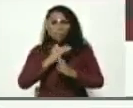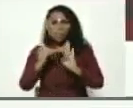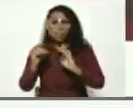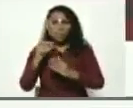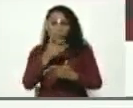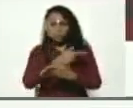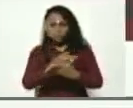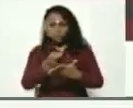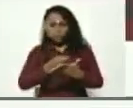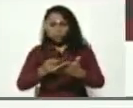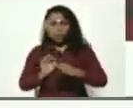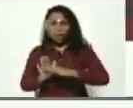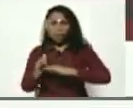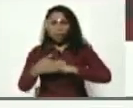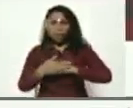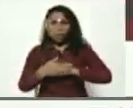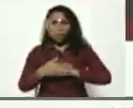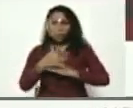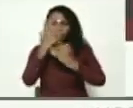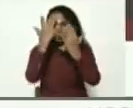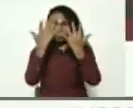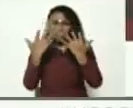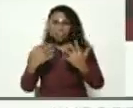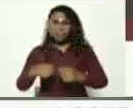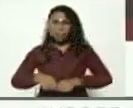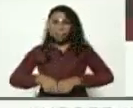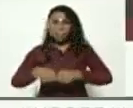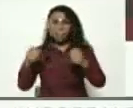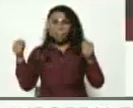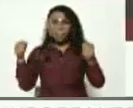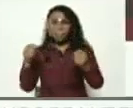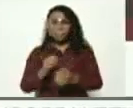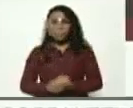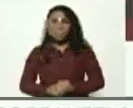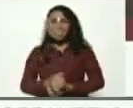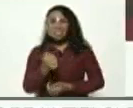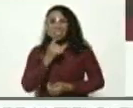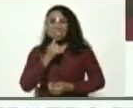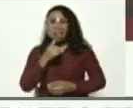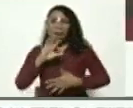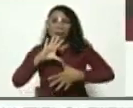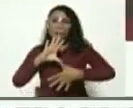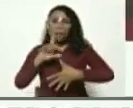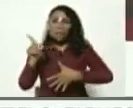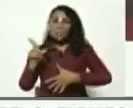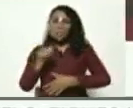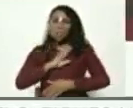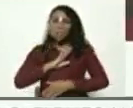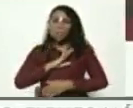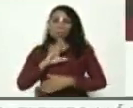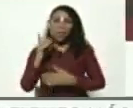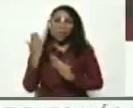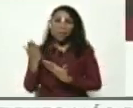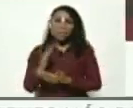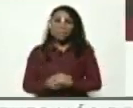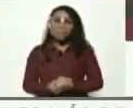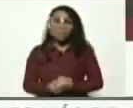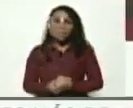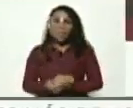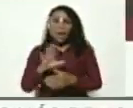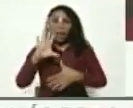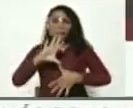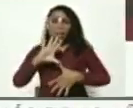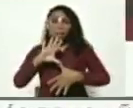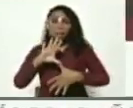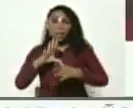escribe en Jamaica, el velo se ha rasgado. ¿Quiénes son americanos para él? Americanos son